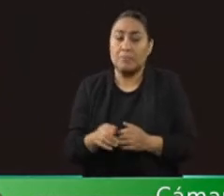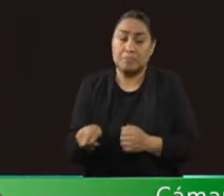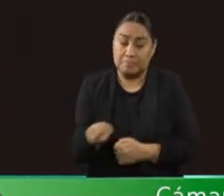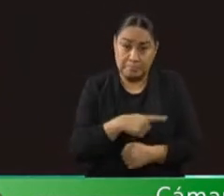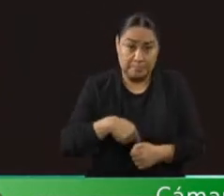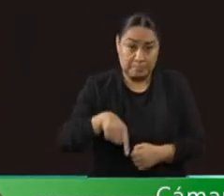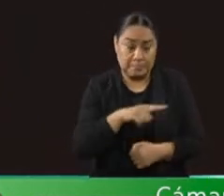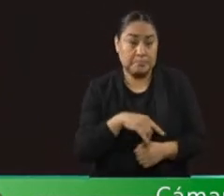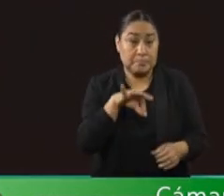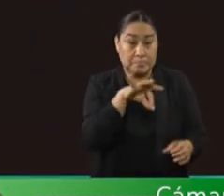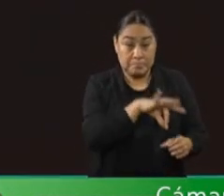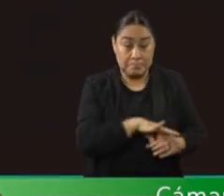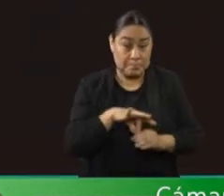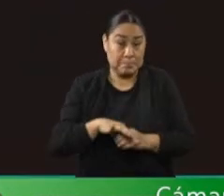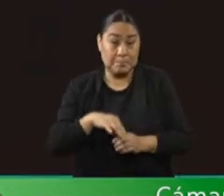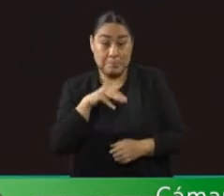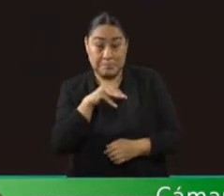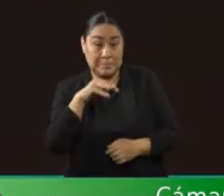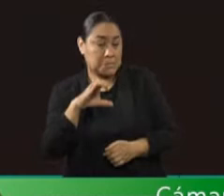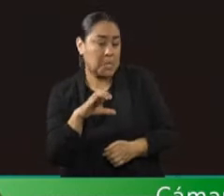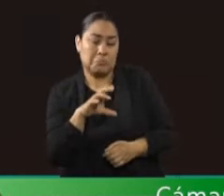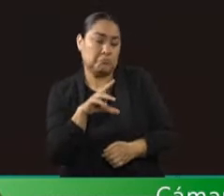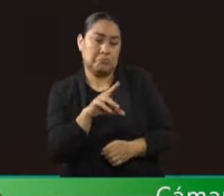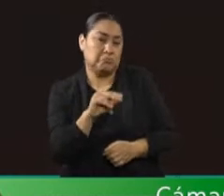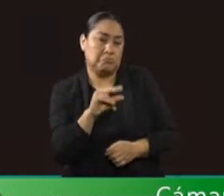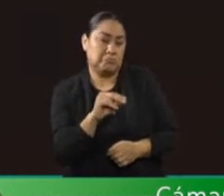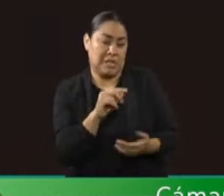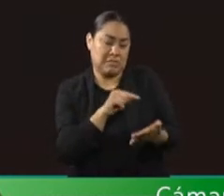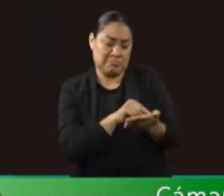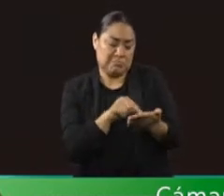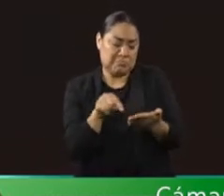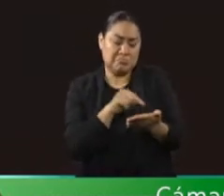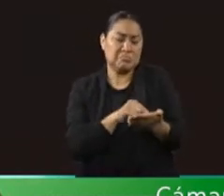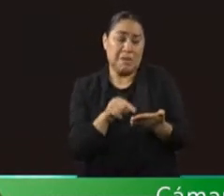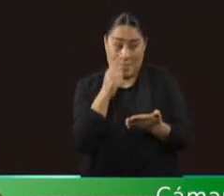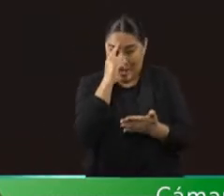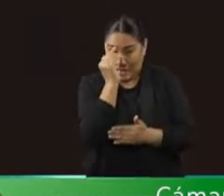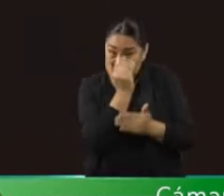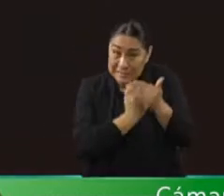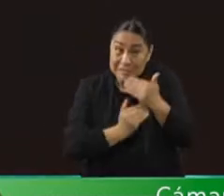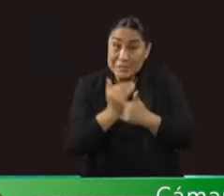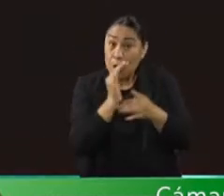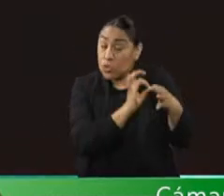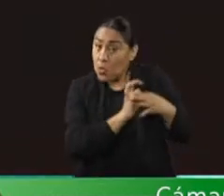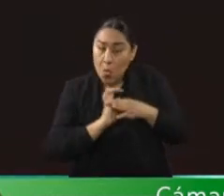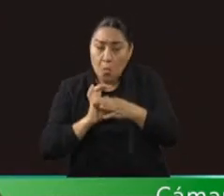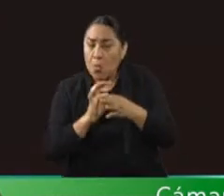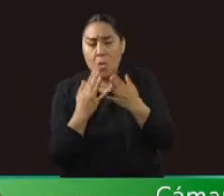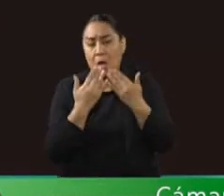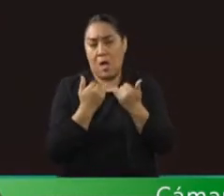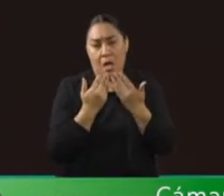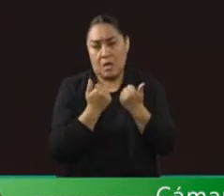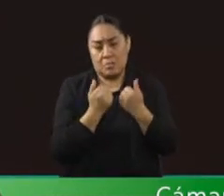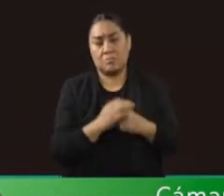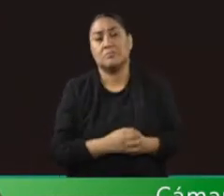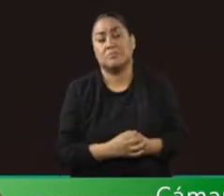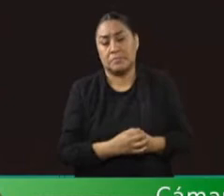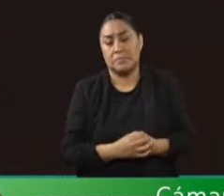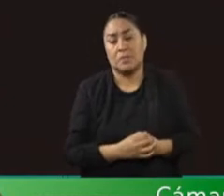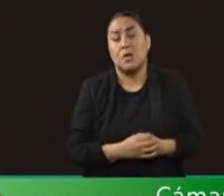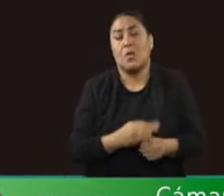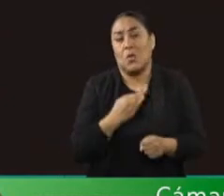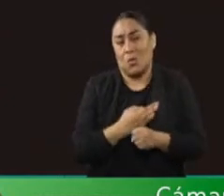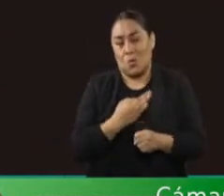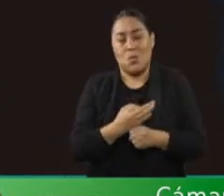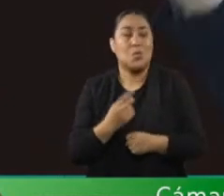bancada naranja será en contra del dictamen porque no ofrece prosperidad compartida para todos en la República desde luego aquí a los